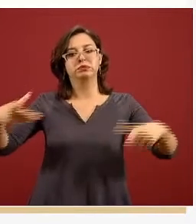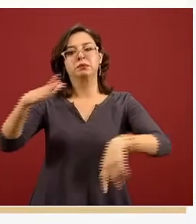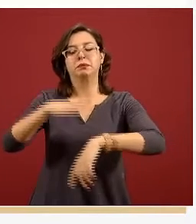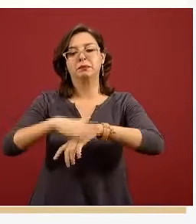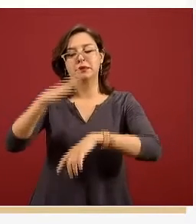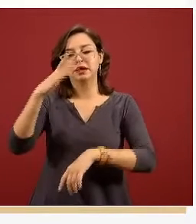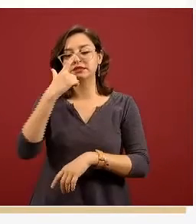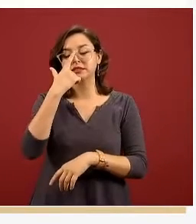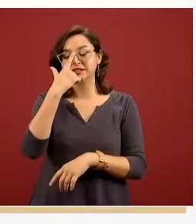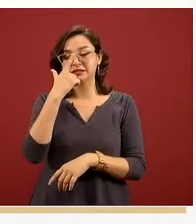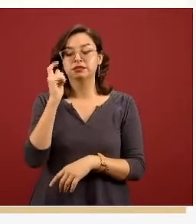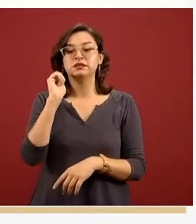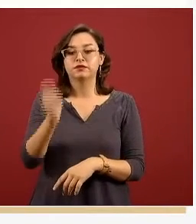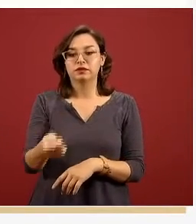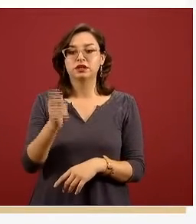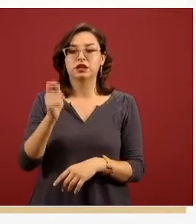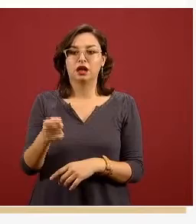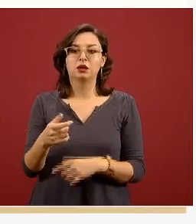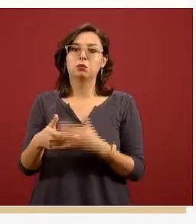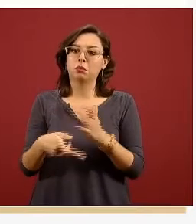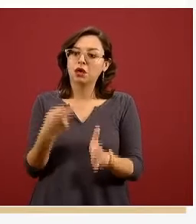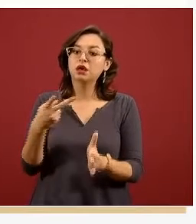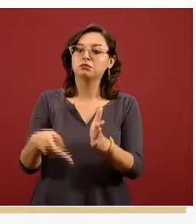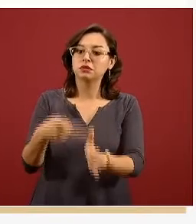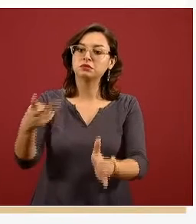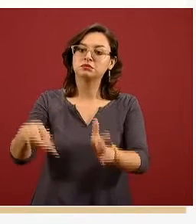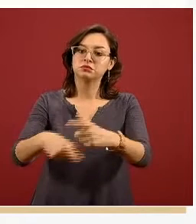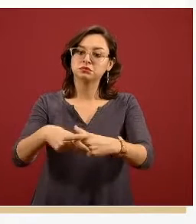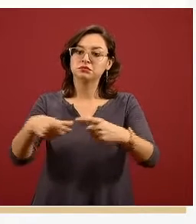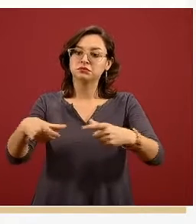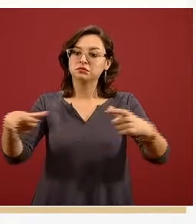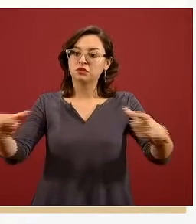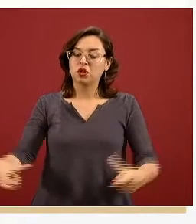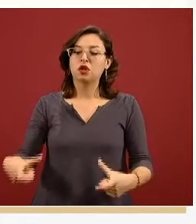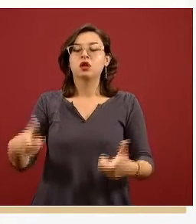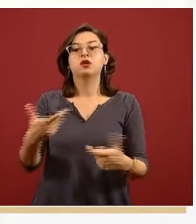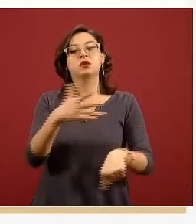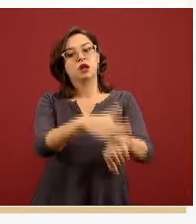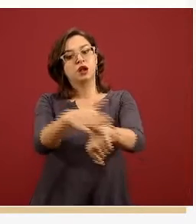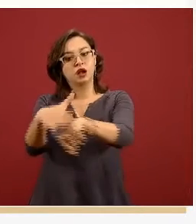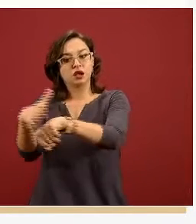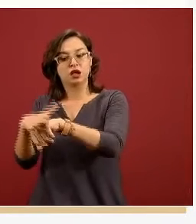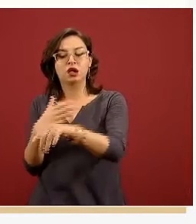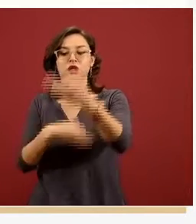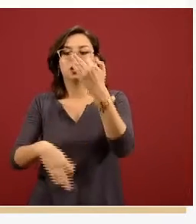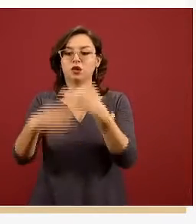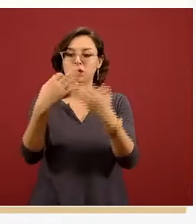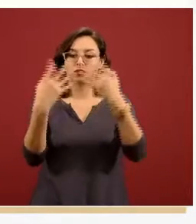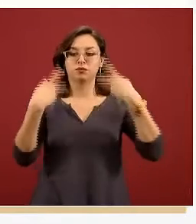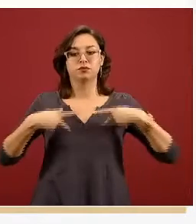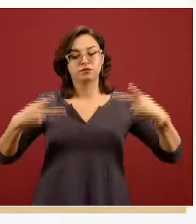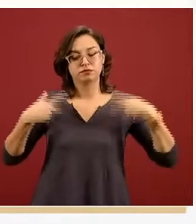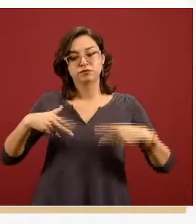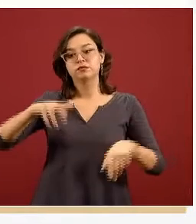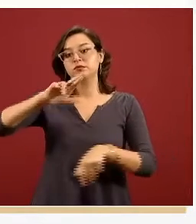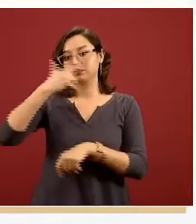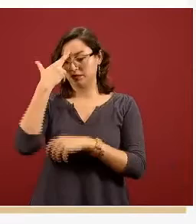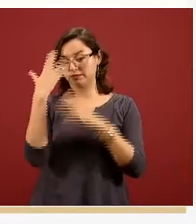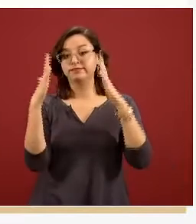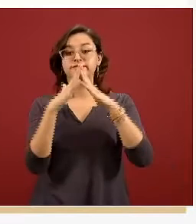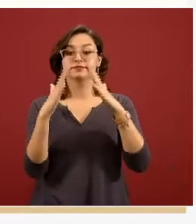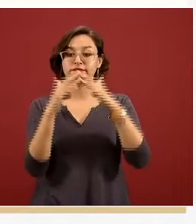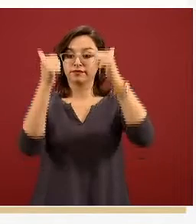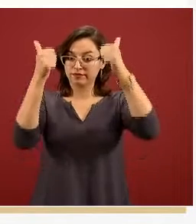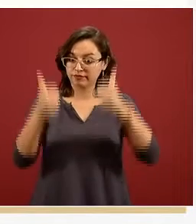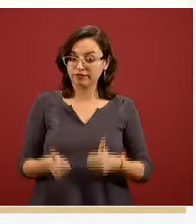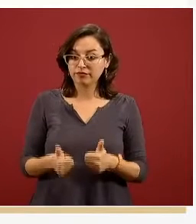esperamos que estén habiendo casos. Por eso la llamada y latente invitación a la población de quedarnos en casa, porque de